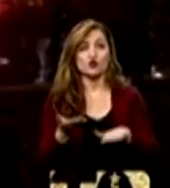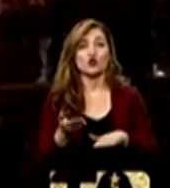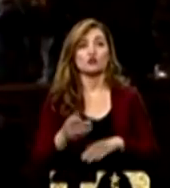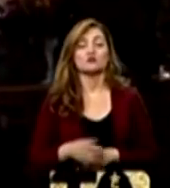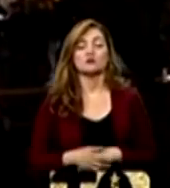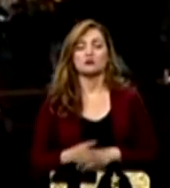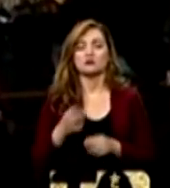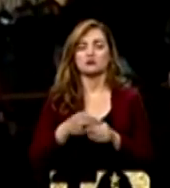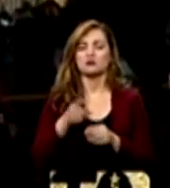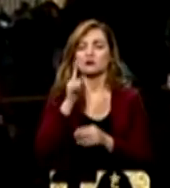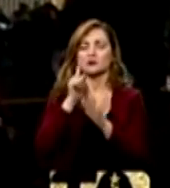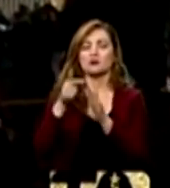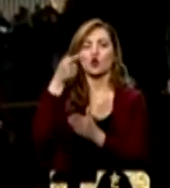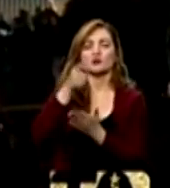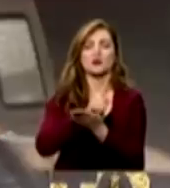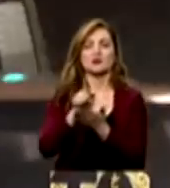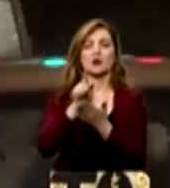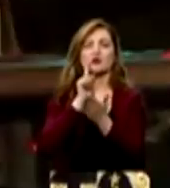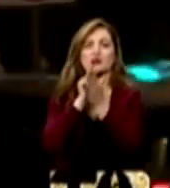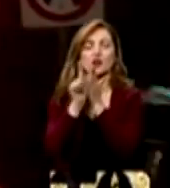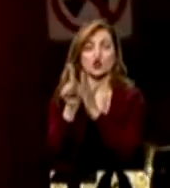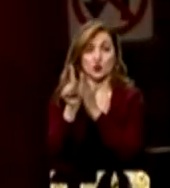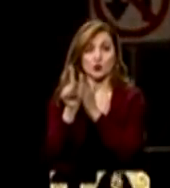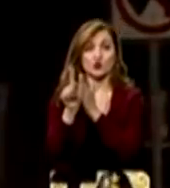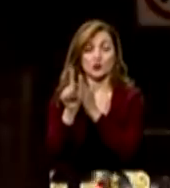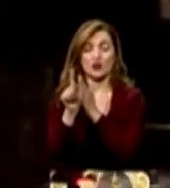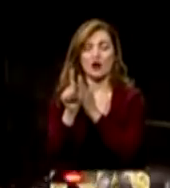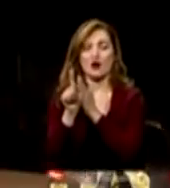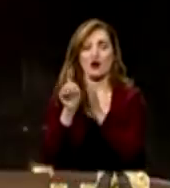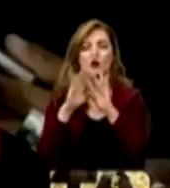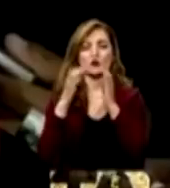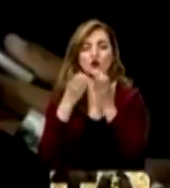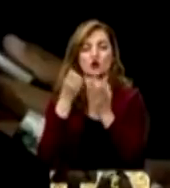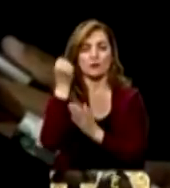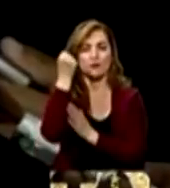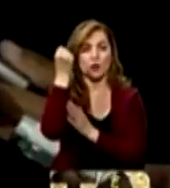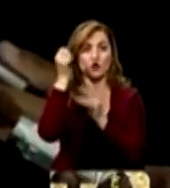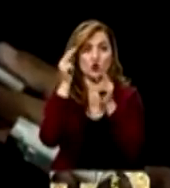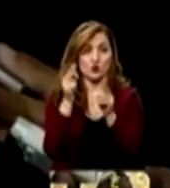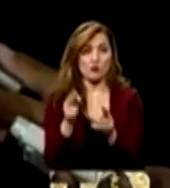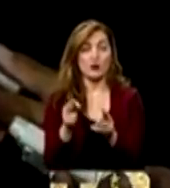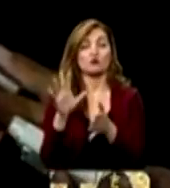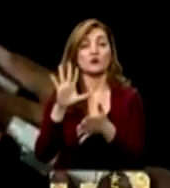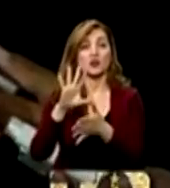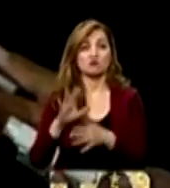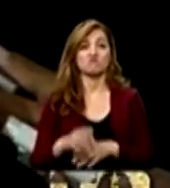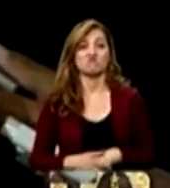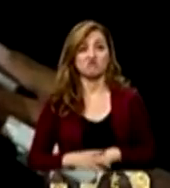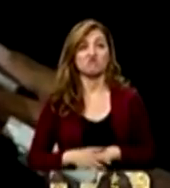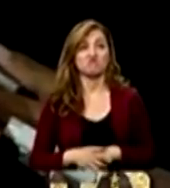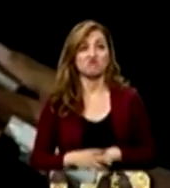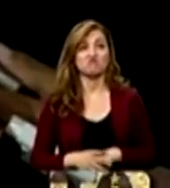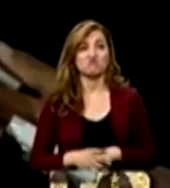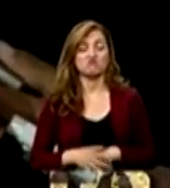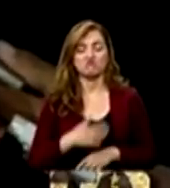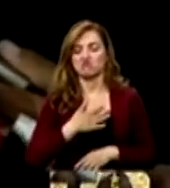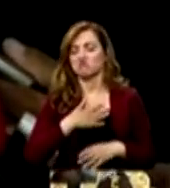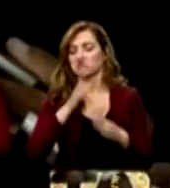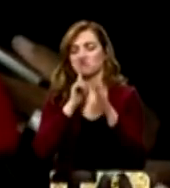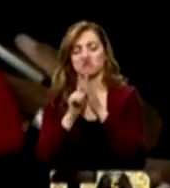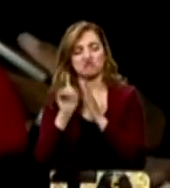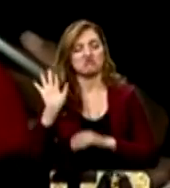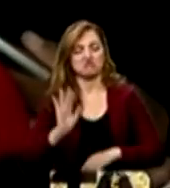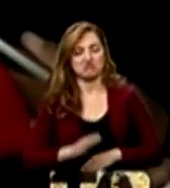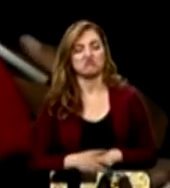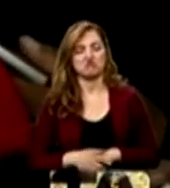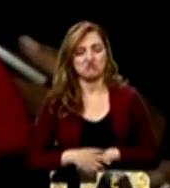intervendrá en las próximas semanas un organismo internacional. Este caso ya va a estar abocando conocimiento la Comisión Interamericana de